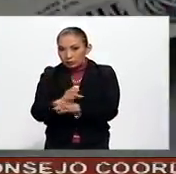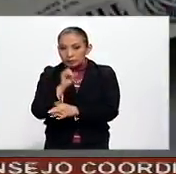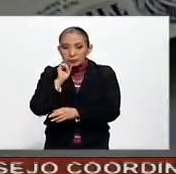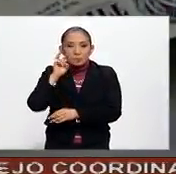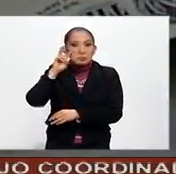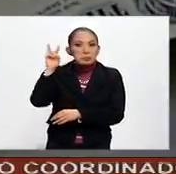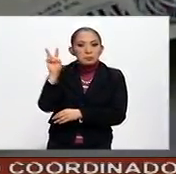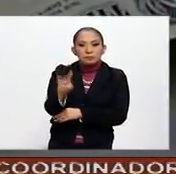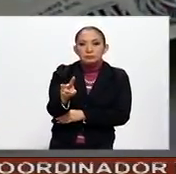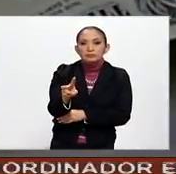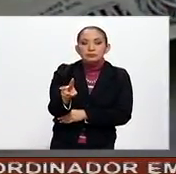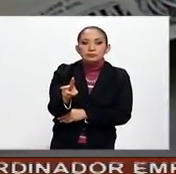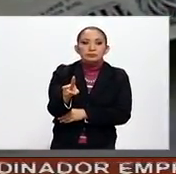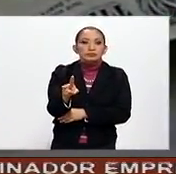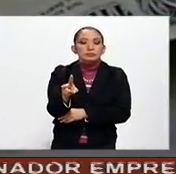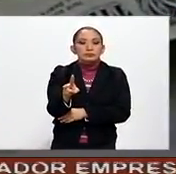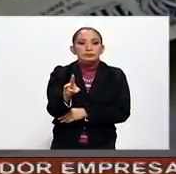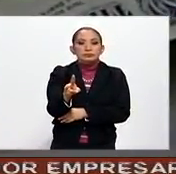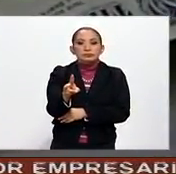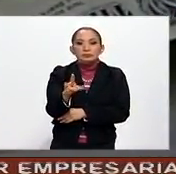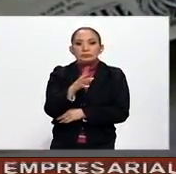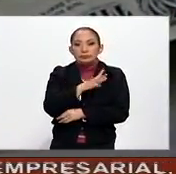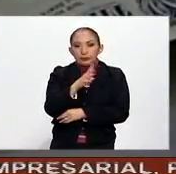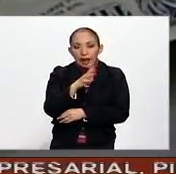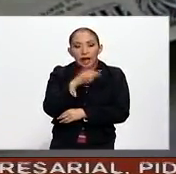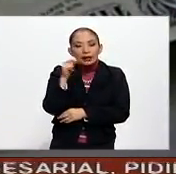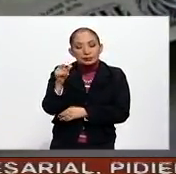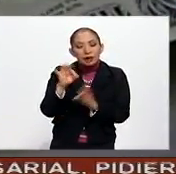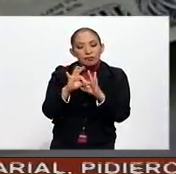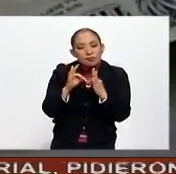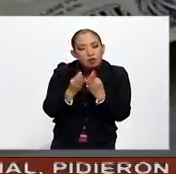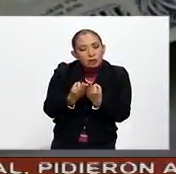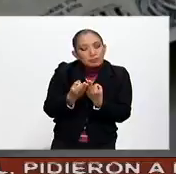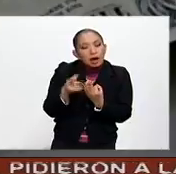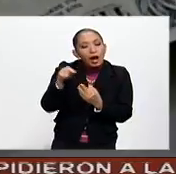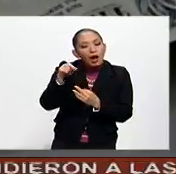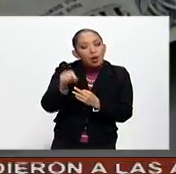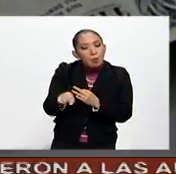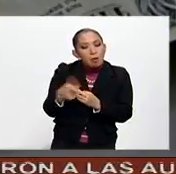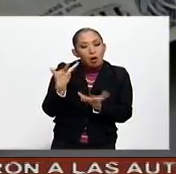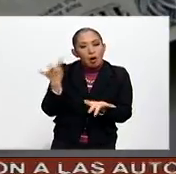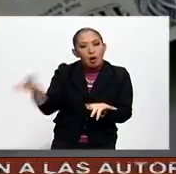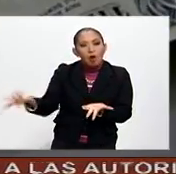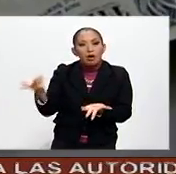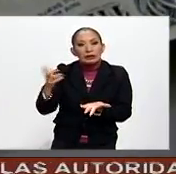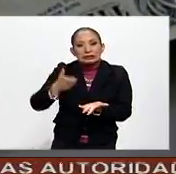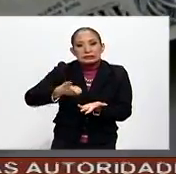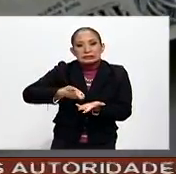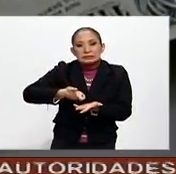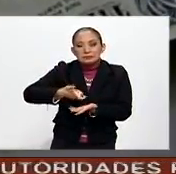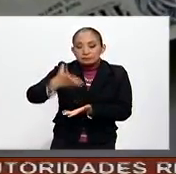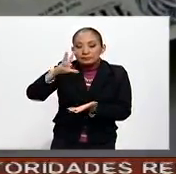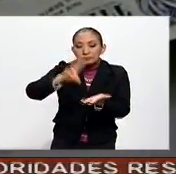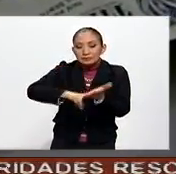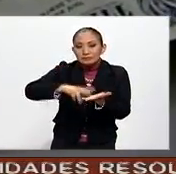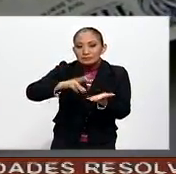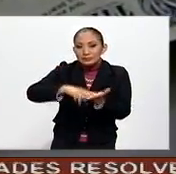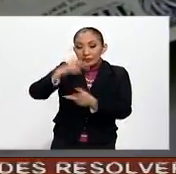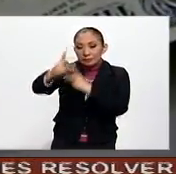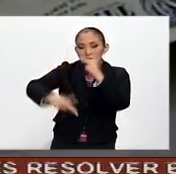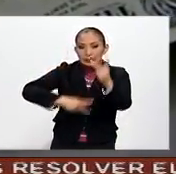a ver es que obviamente esta medida tiende a encarecer el costo del dinero, el costo del